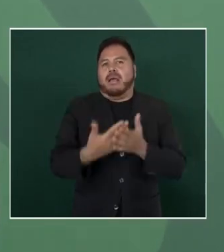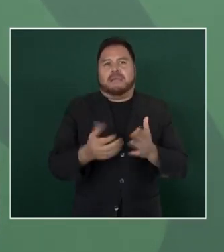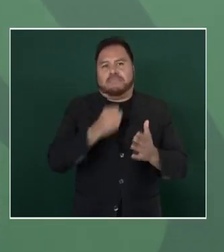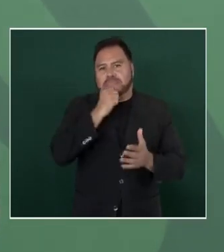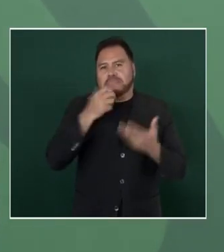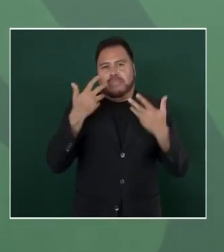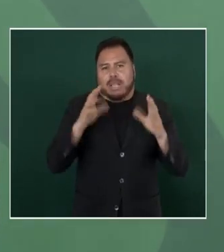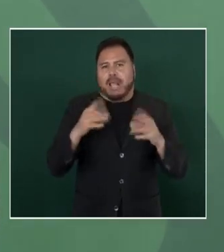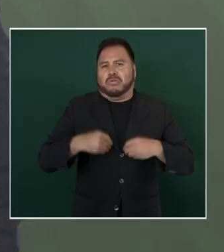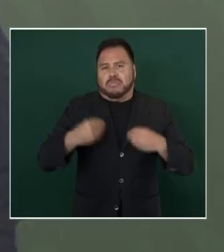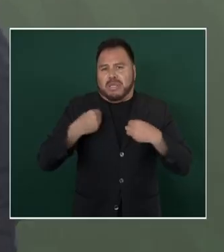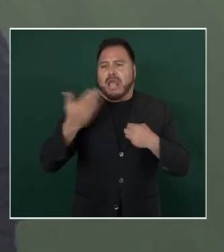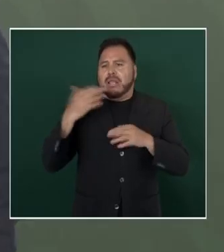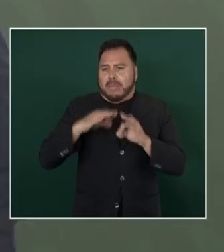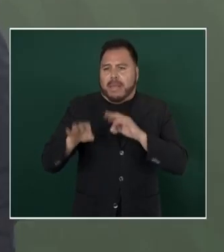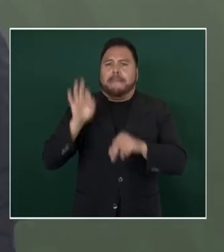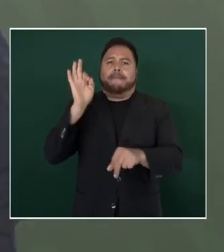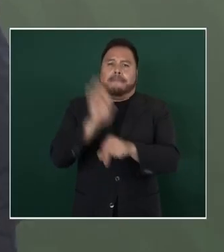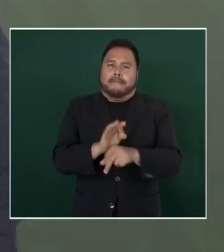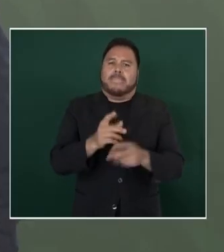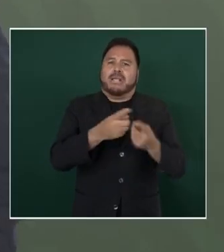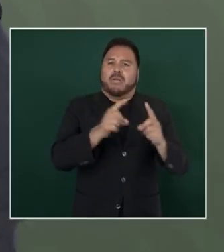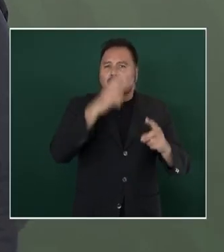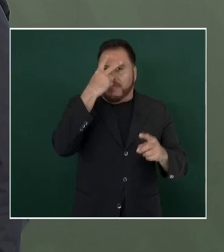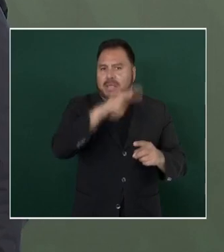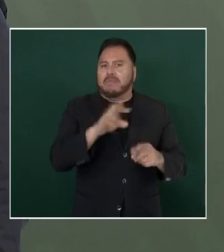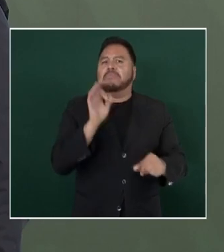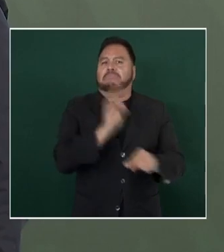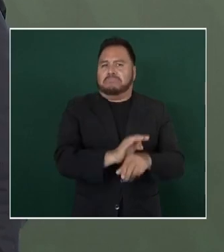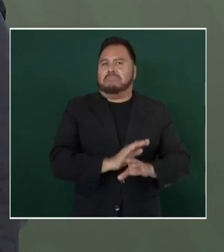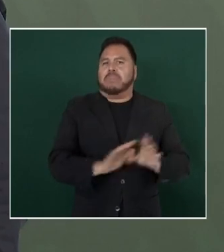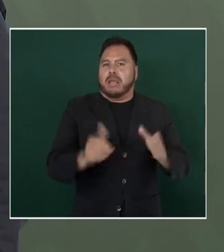ya contribuyó al desarrollo de México y merece